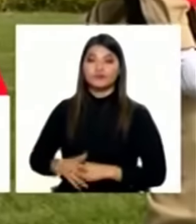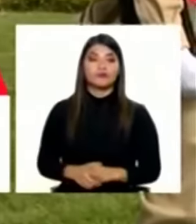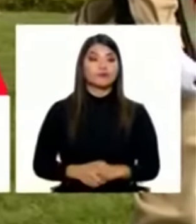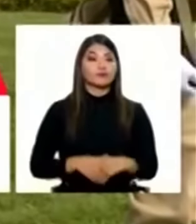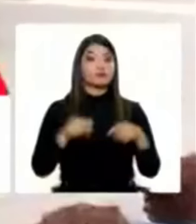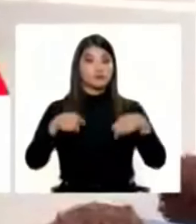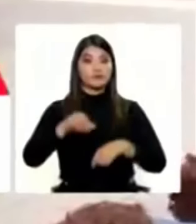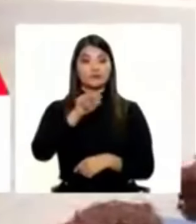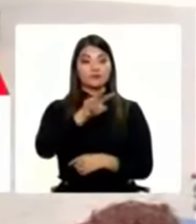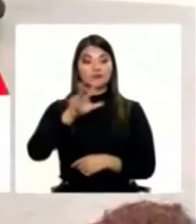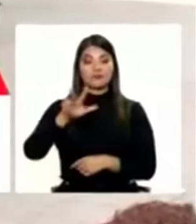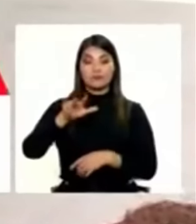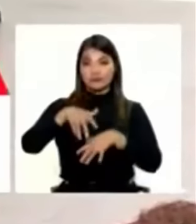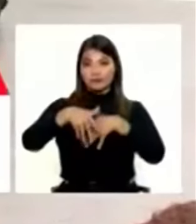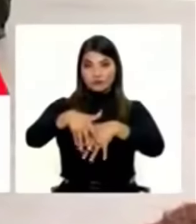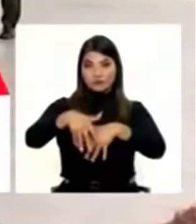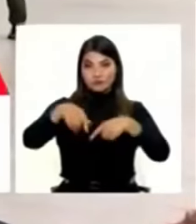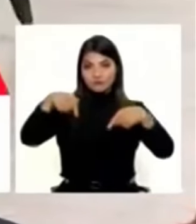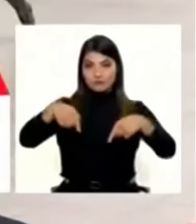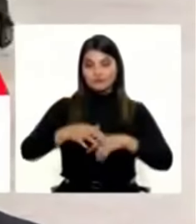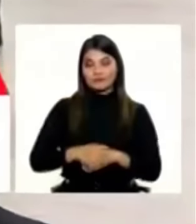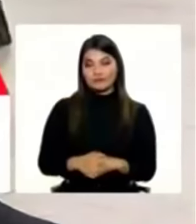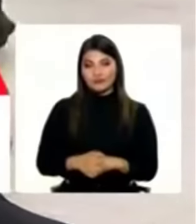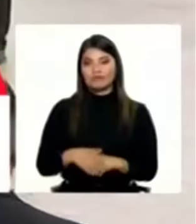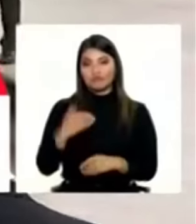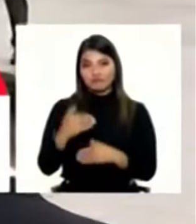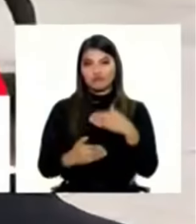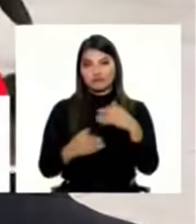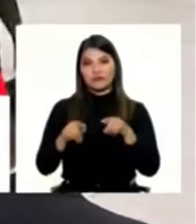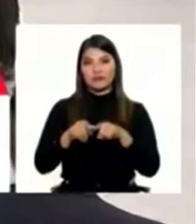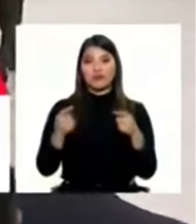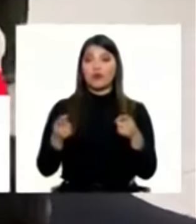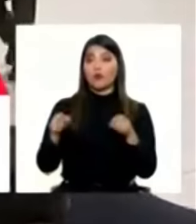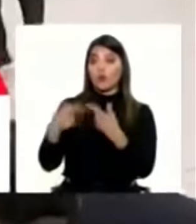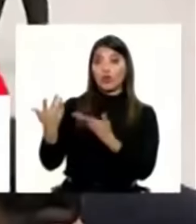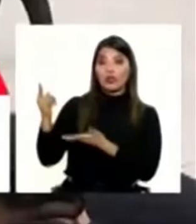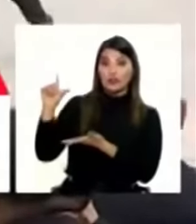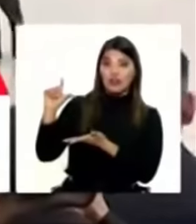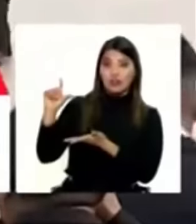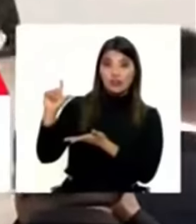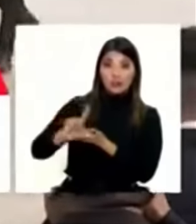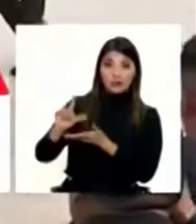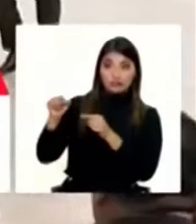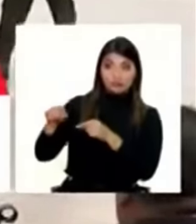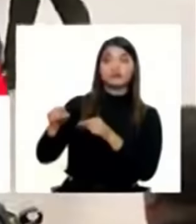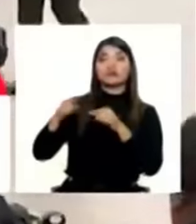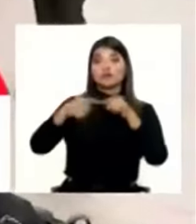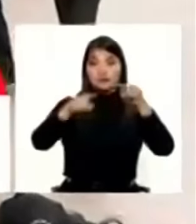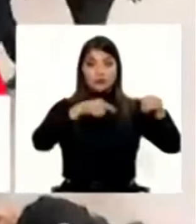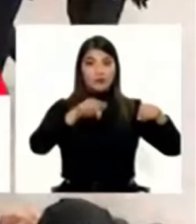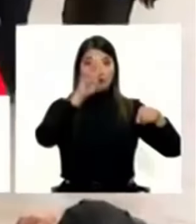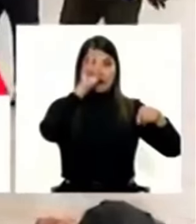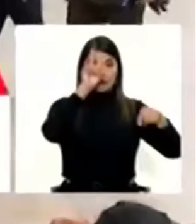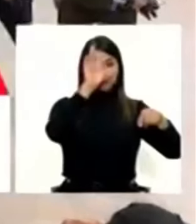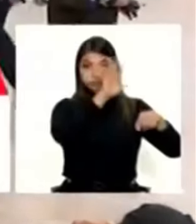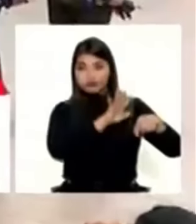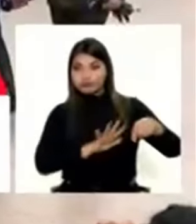Hoy 23 de julio se viene desarrollando no solo en Lima, capital de nuestro país, sino en